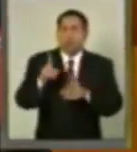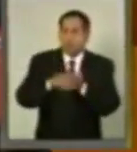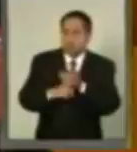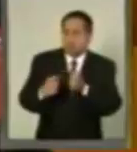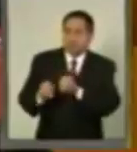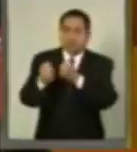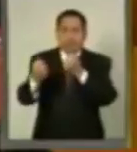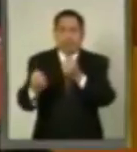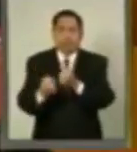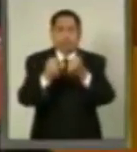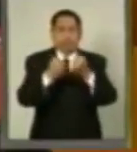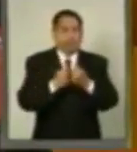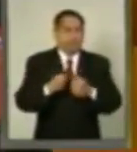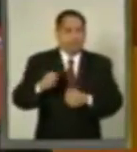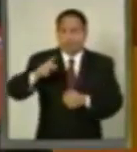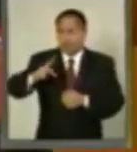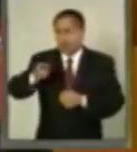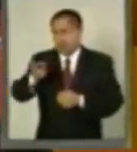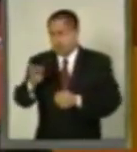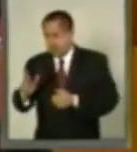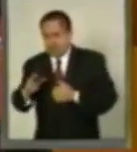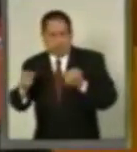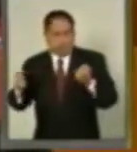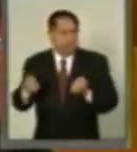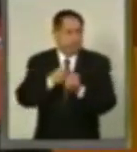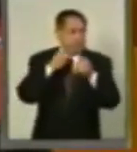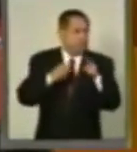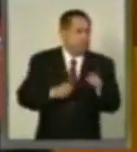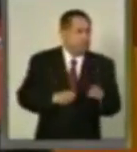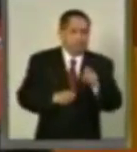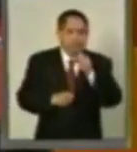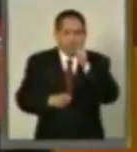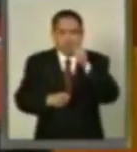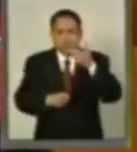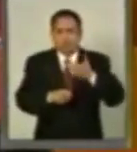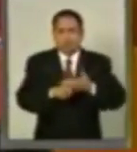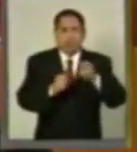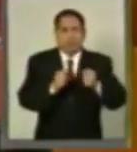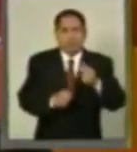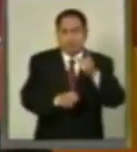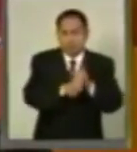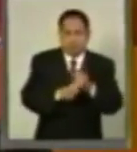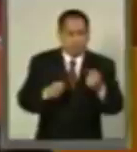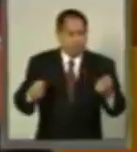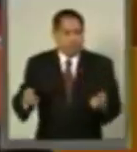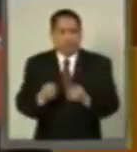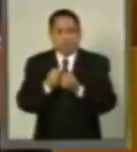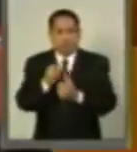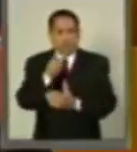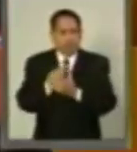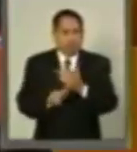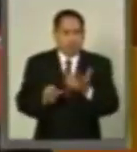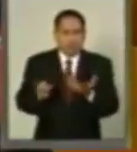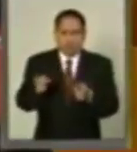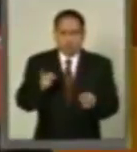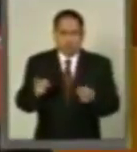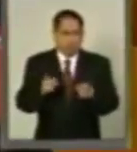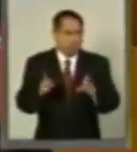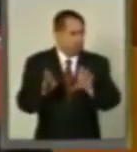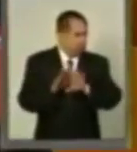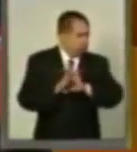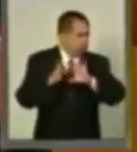enfrentamientos entre la Procuraduría General de la República y la Secretaría de Seguridad Pública, algo que motivó y